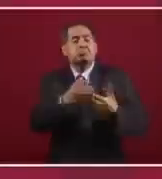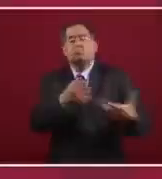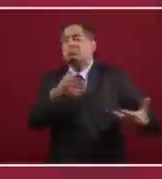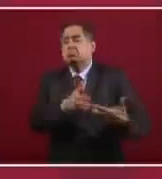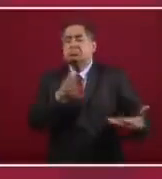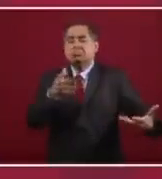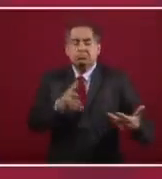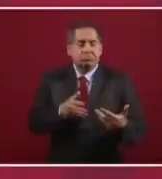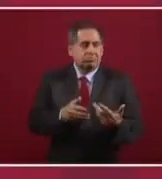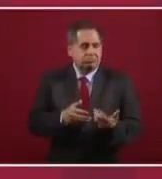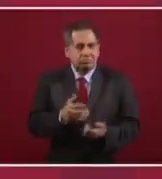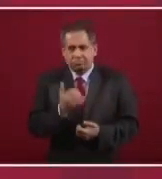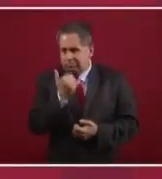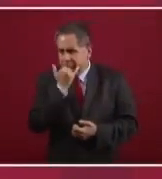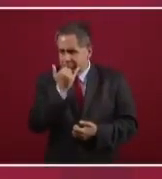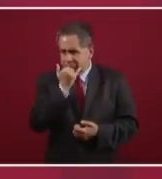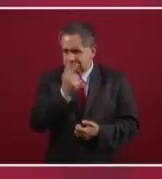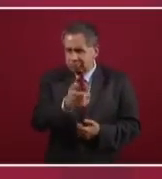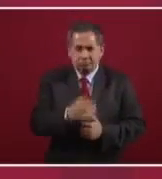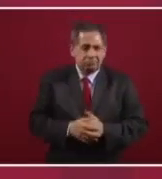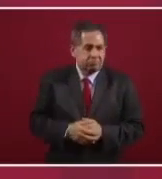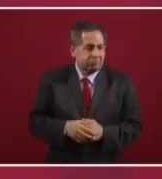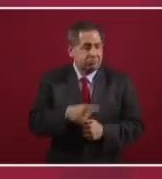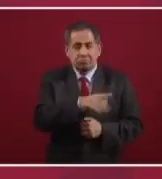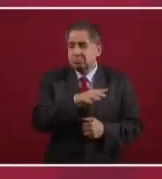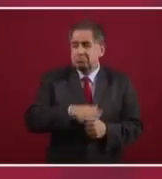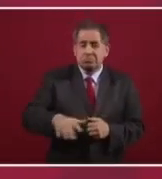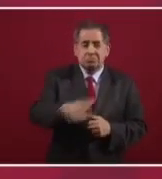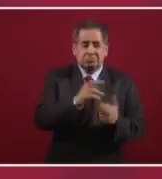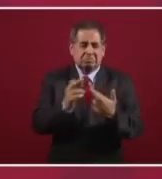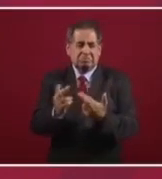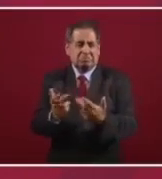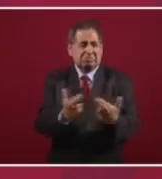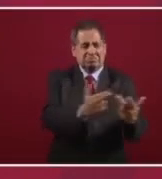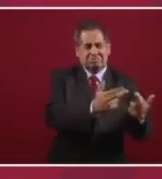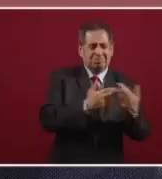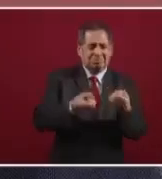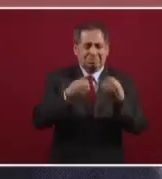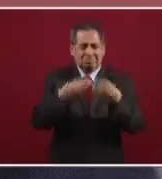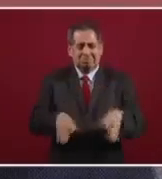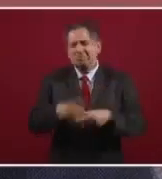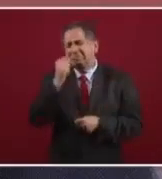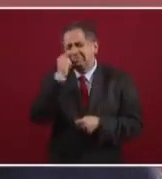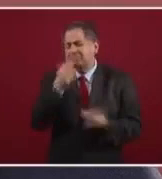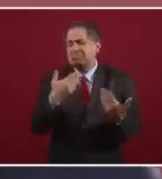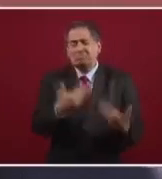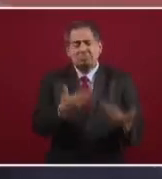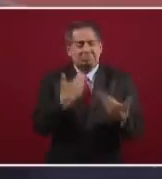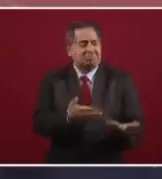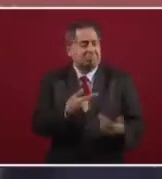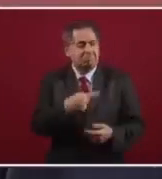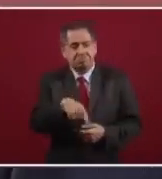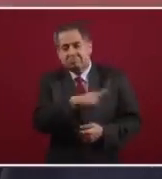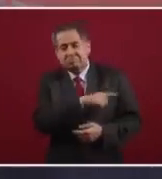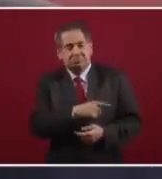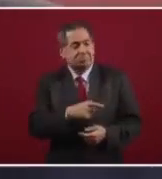que haya crecimiento. No le hacen que destruyan la naturaleza. Usen